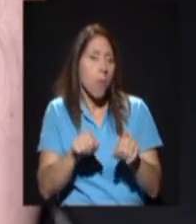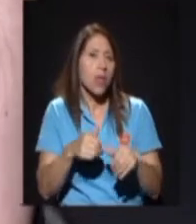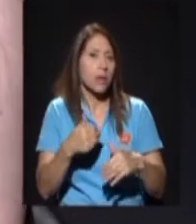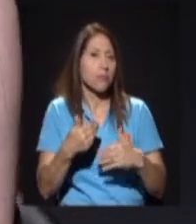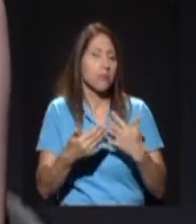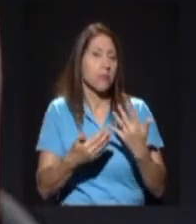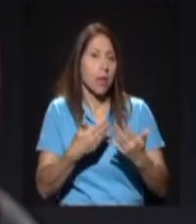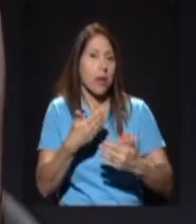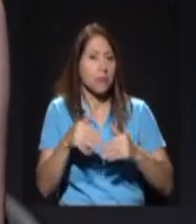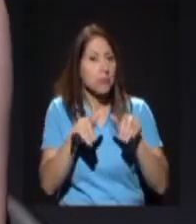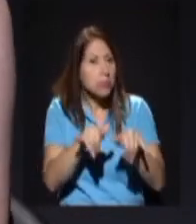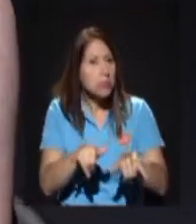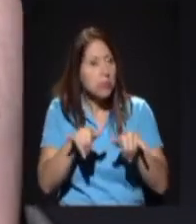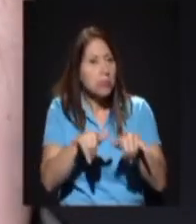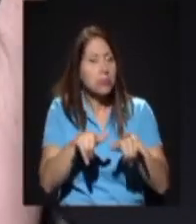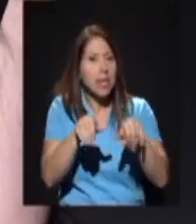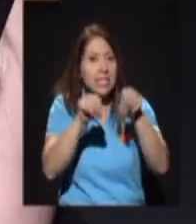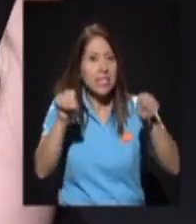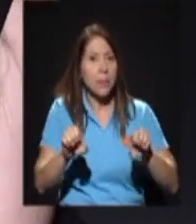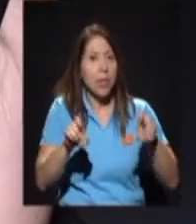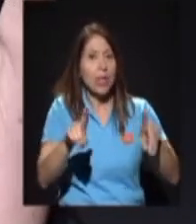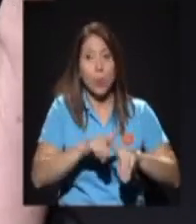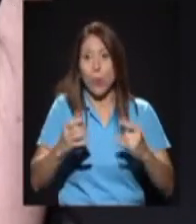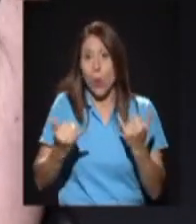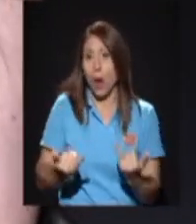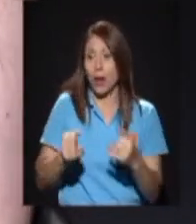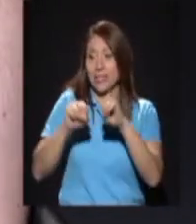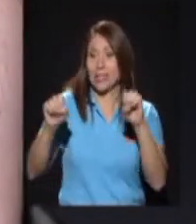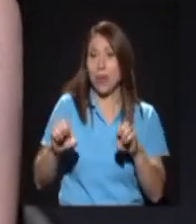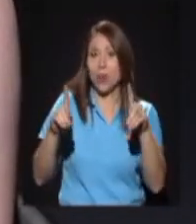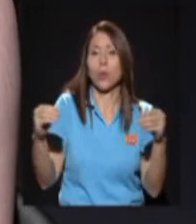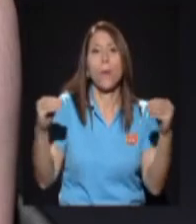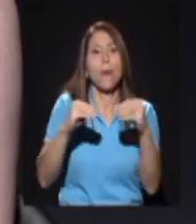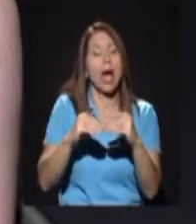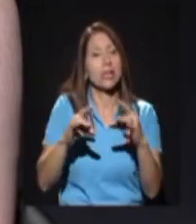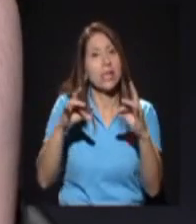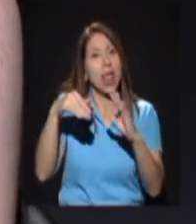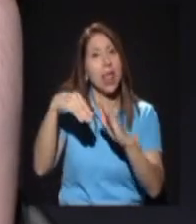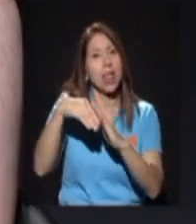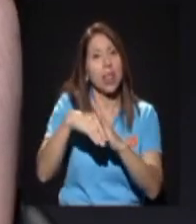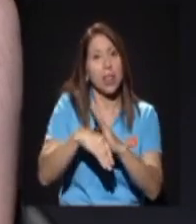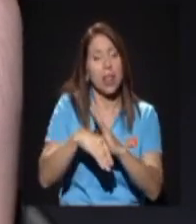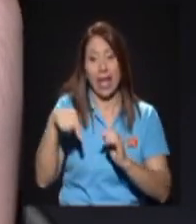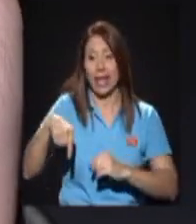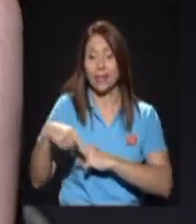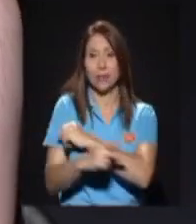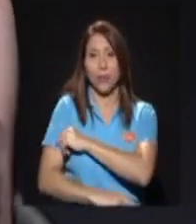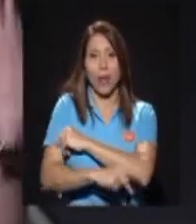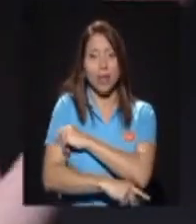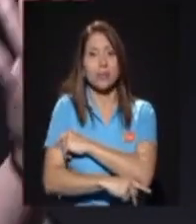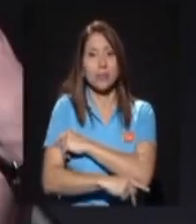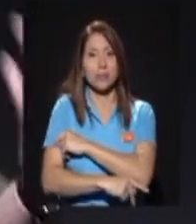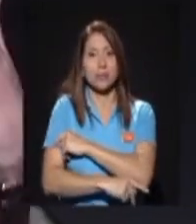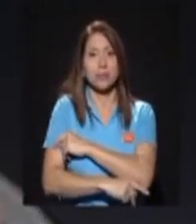algún deterioro, al sistema educativo. Ahora tenemos un sistema educativo que está mucho más deteriorado. Es decir, este es un país, y es